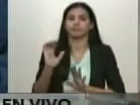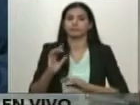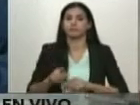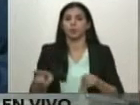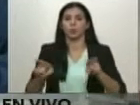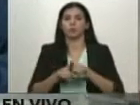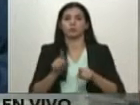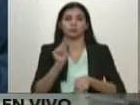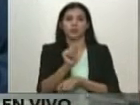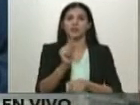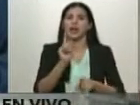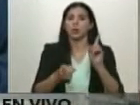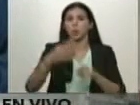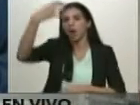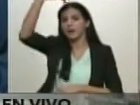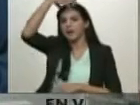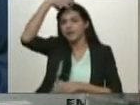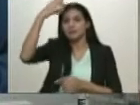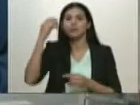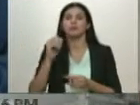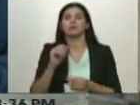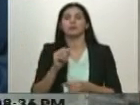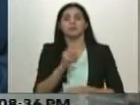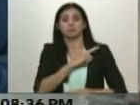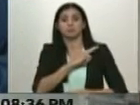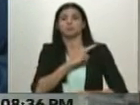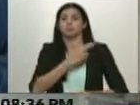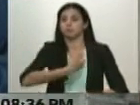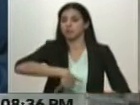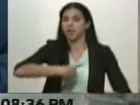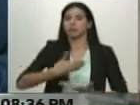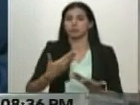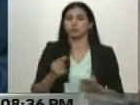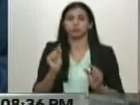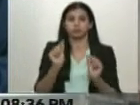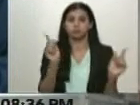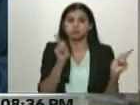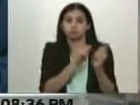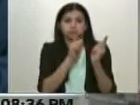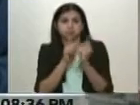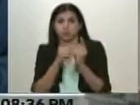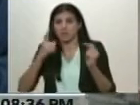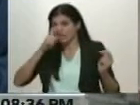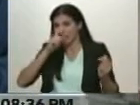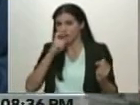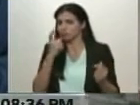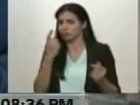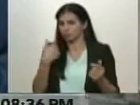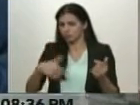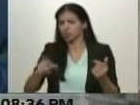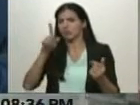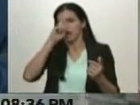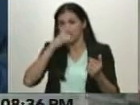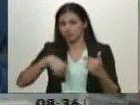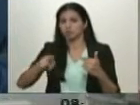dicho a varios reyes, a varios jefes de Estado y presidentes con los que he hablado durante todo este año y sobre todo en los últimos